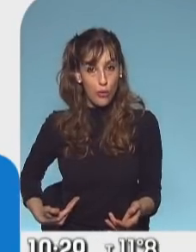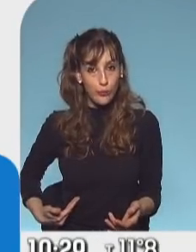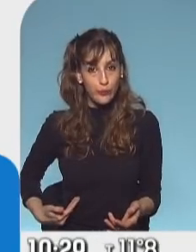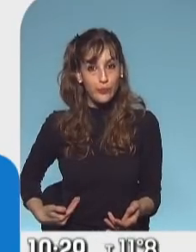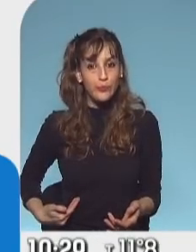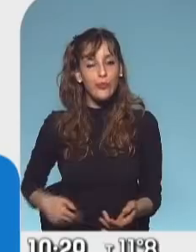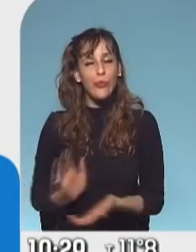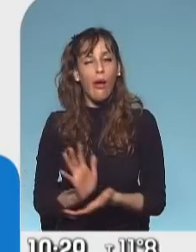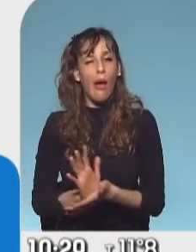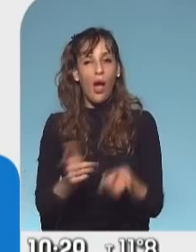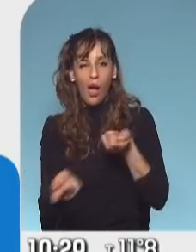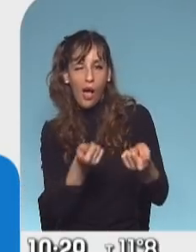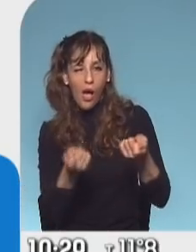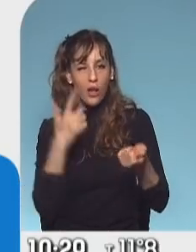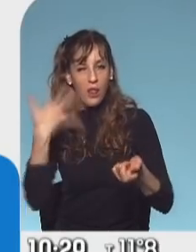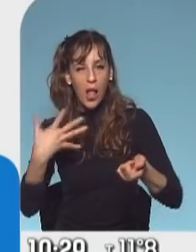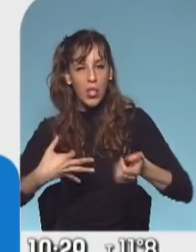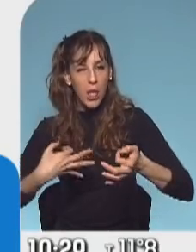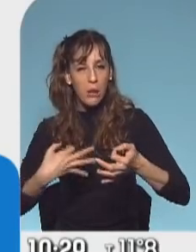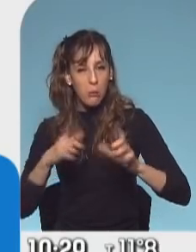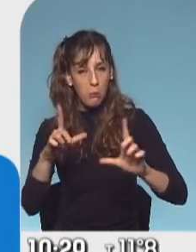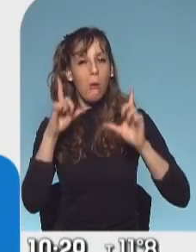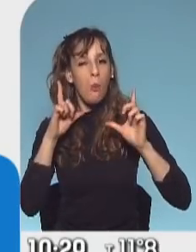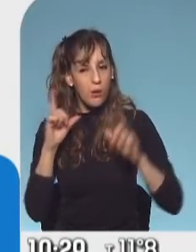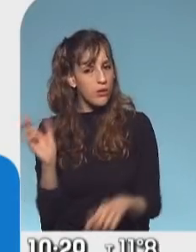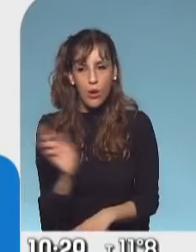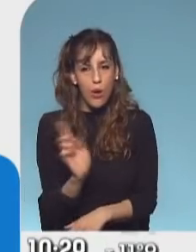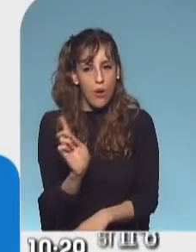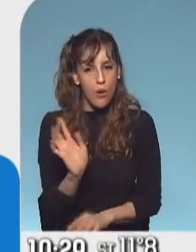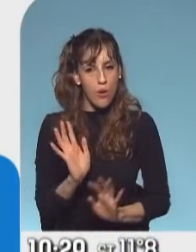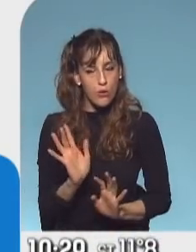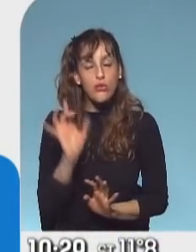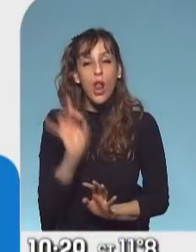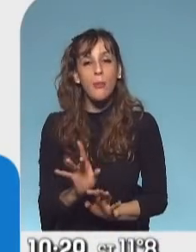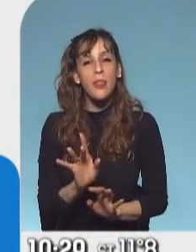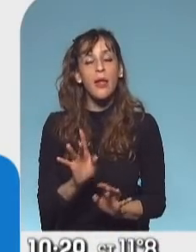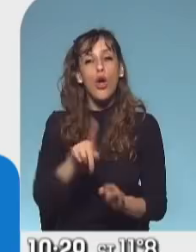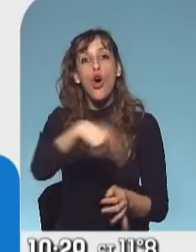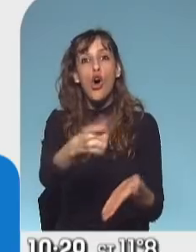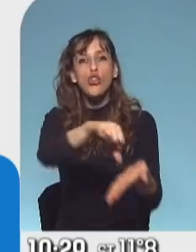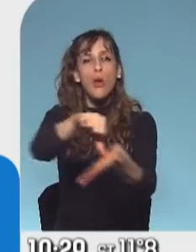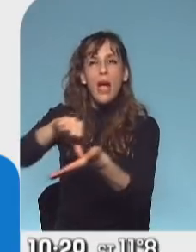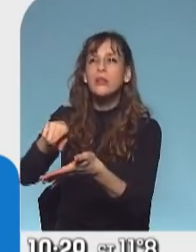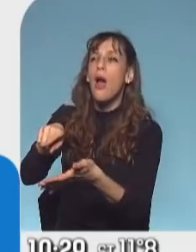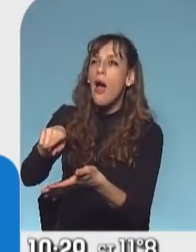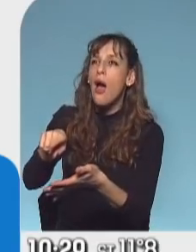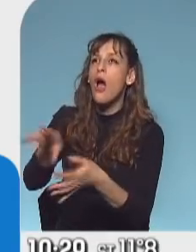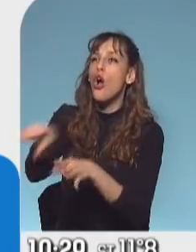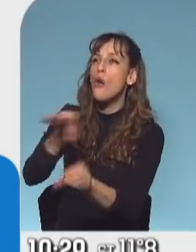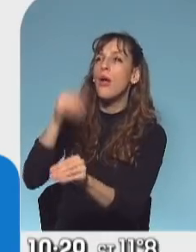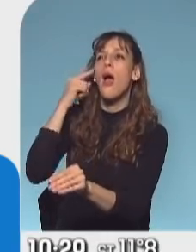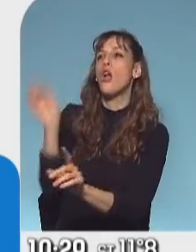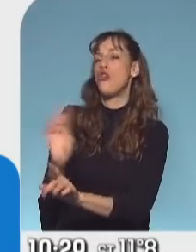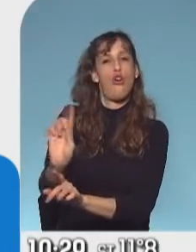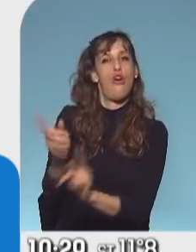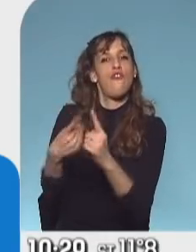particularmente inteligentes al tomar esa medida. Simplemente vimos lo que hicieron otros e hicimos lo contrario.